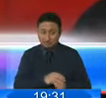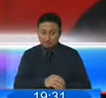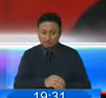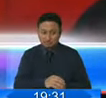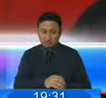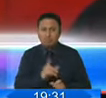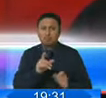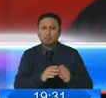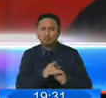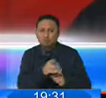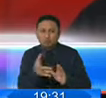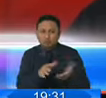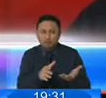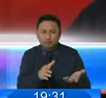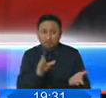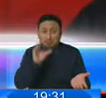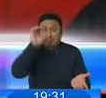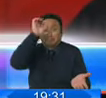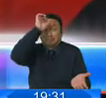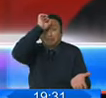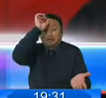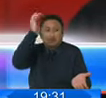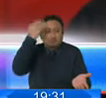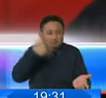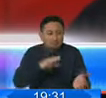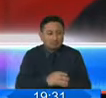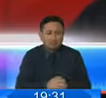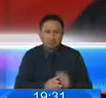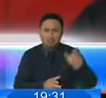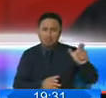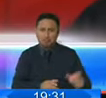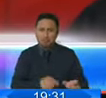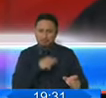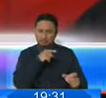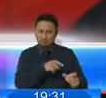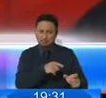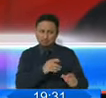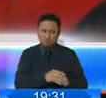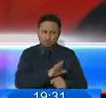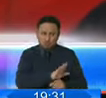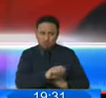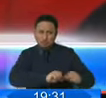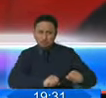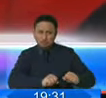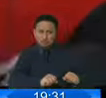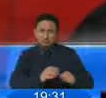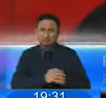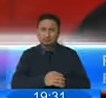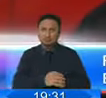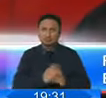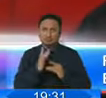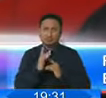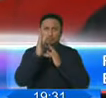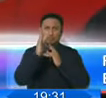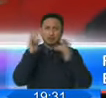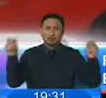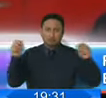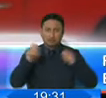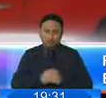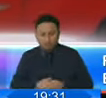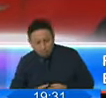Desconocen el motivo por cual pues la persona justamente realizó esa acción de sacar la cabeza justamente por la puerta